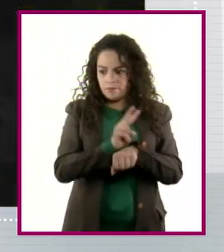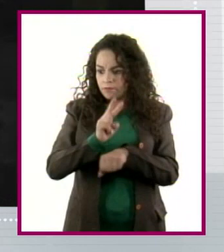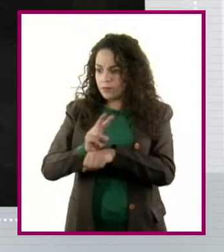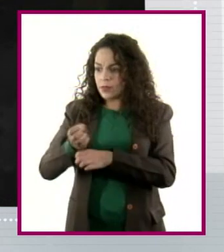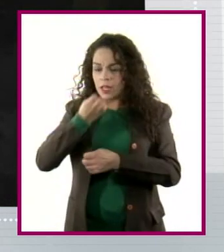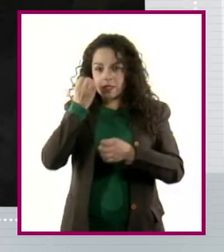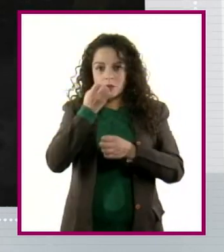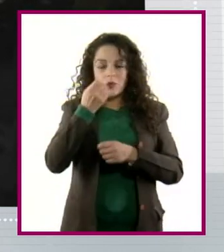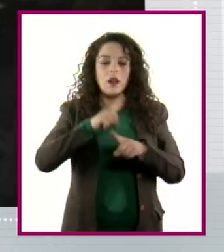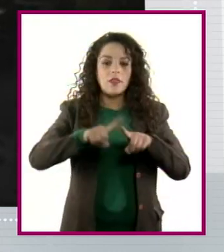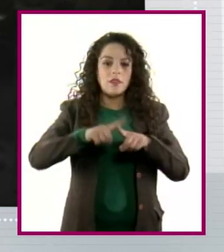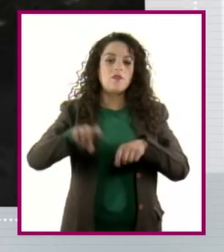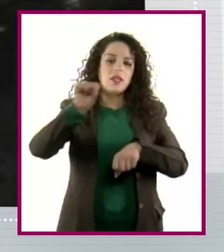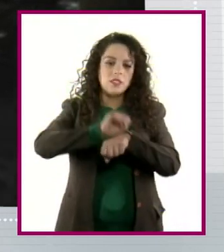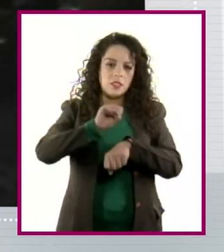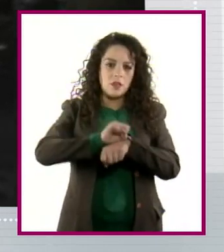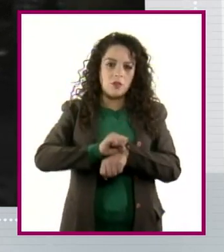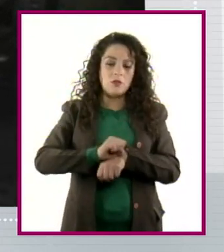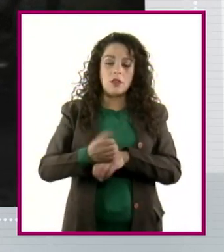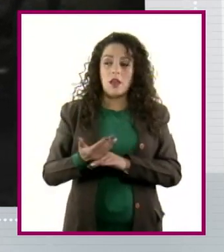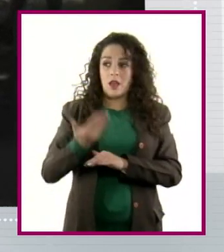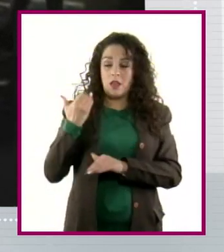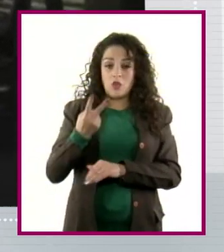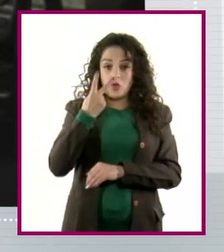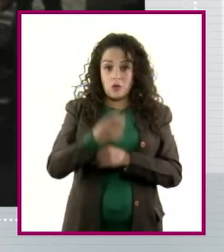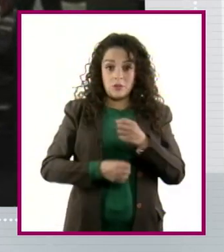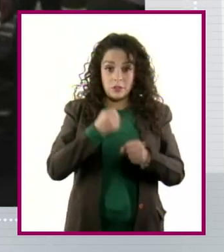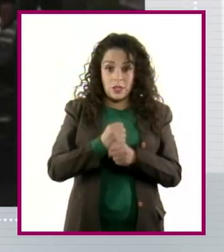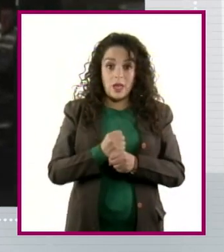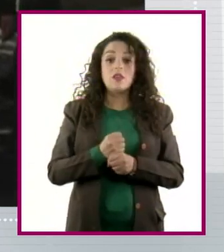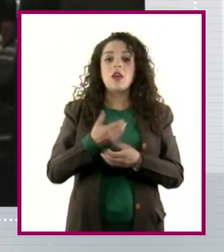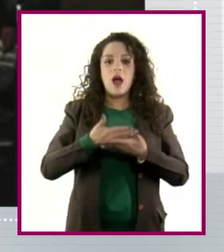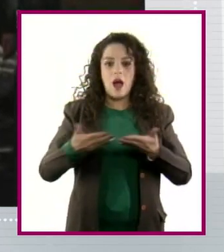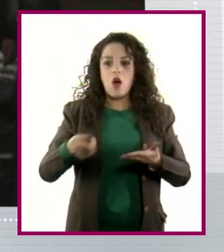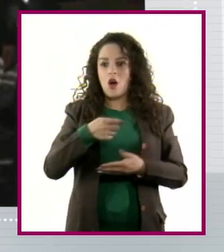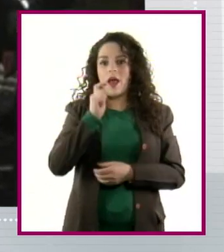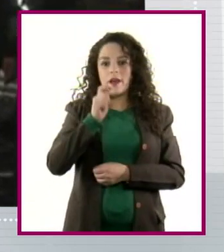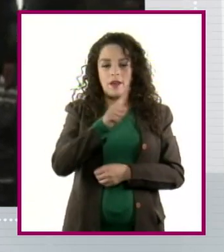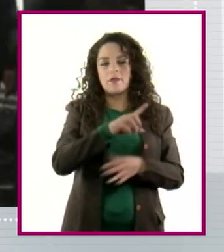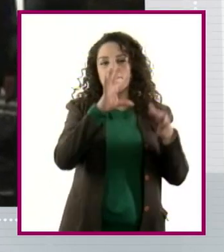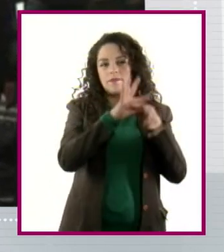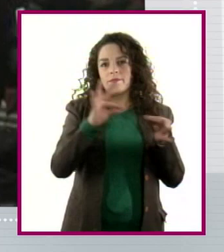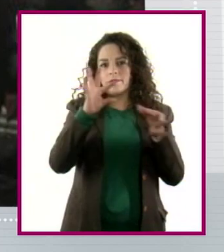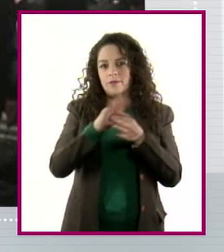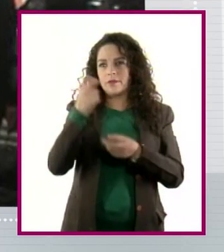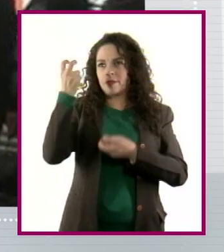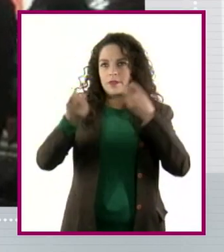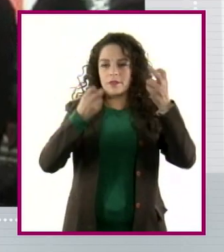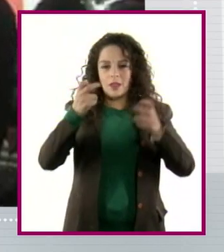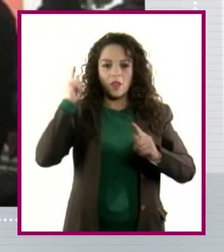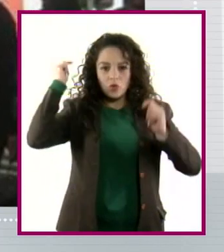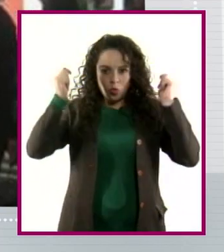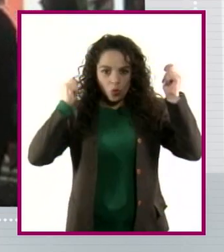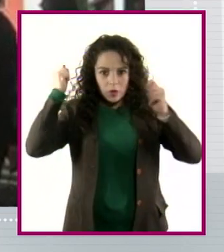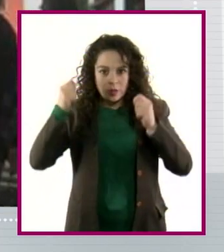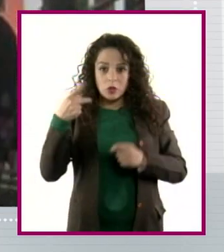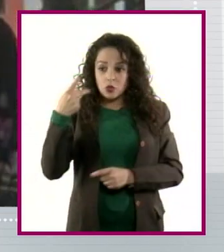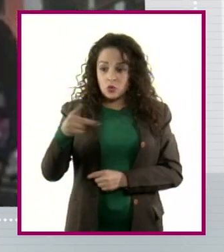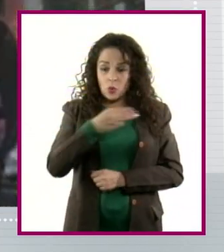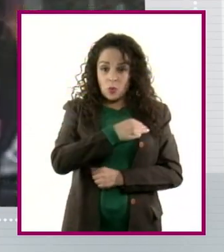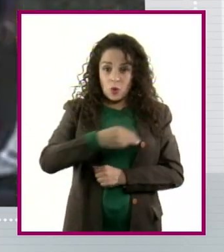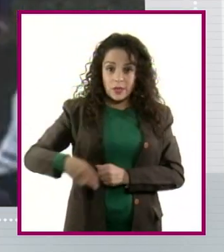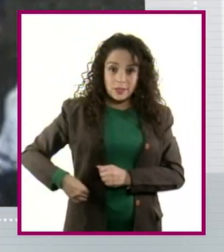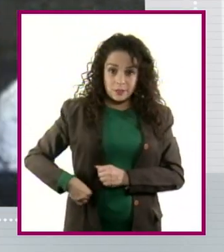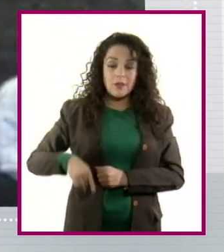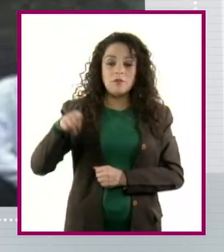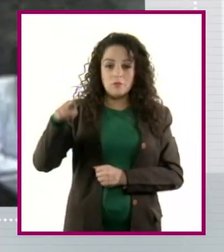escuelas secundarias. Desde hace 12 años es guía de turistas y desde hace 9 es vigía del patrimonio cultural de su municipio, funciones